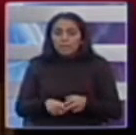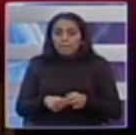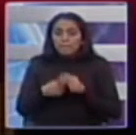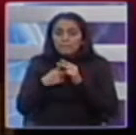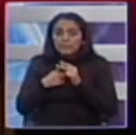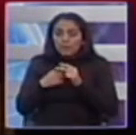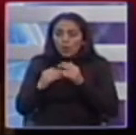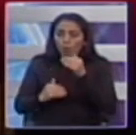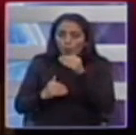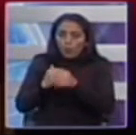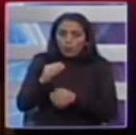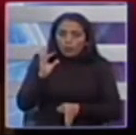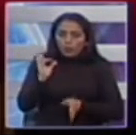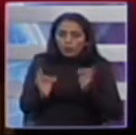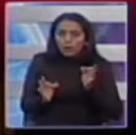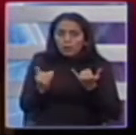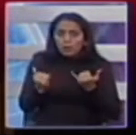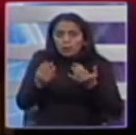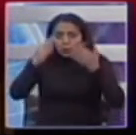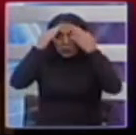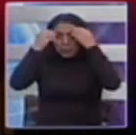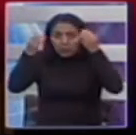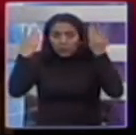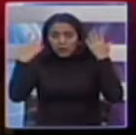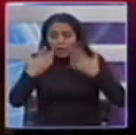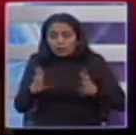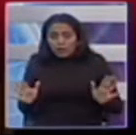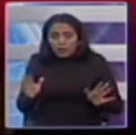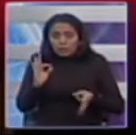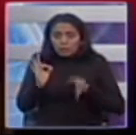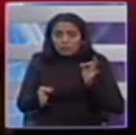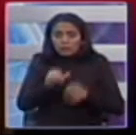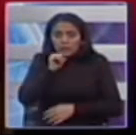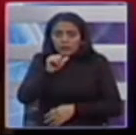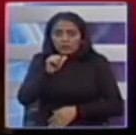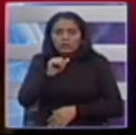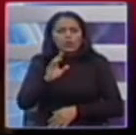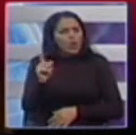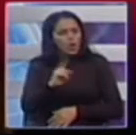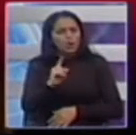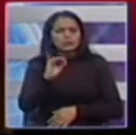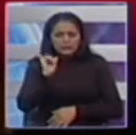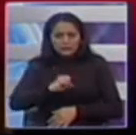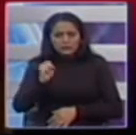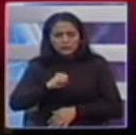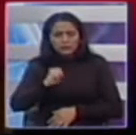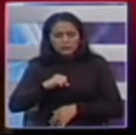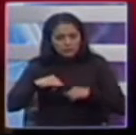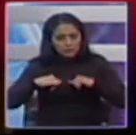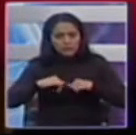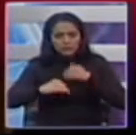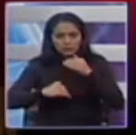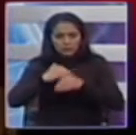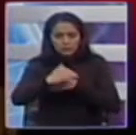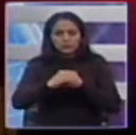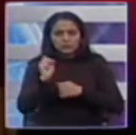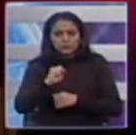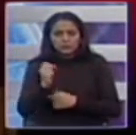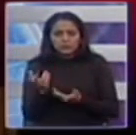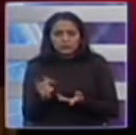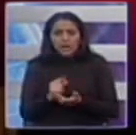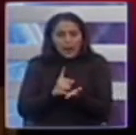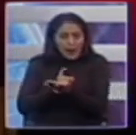destitución del fiscal, pero ha quedado en el aire. No, está caminando. Recordemos, esto no es un tema personal, no es un